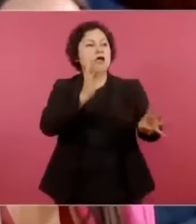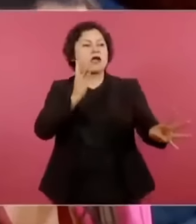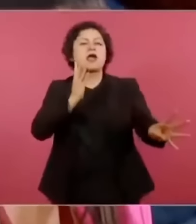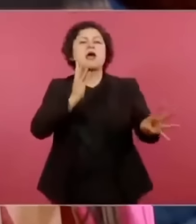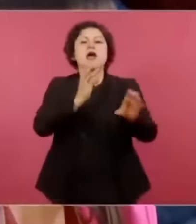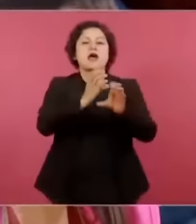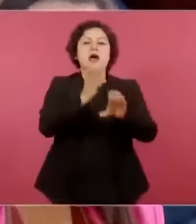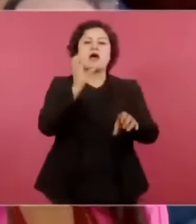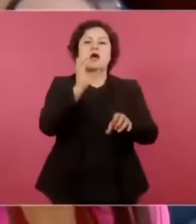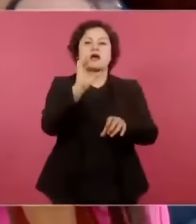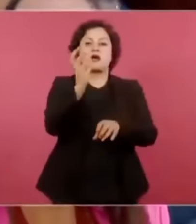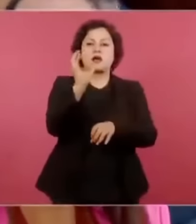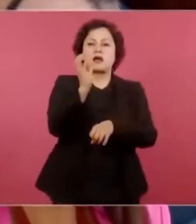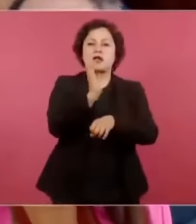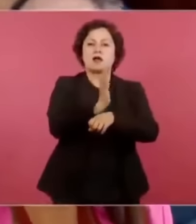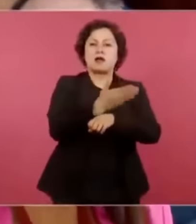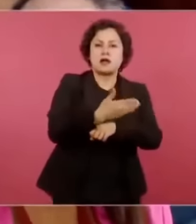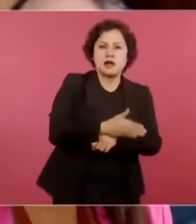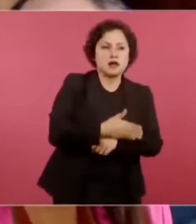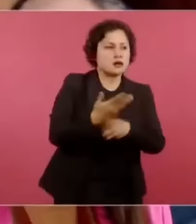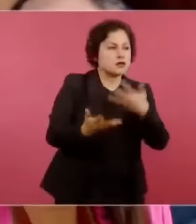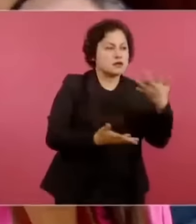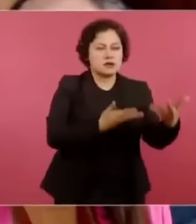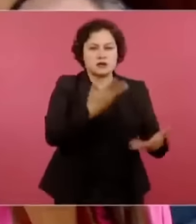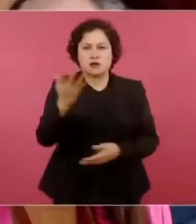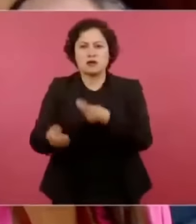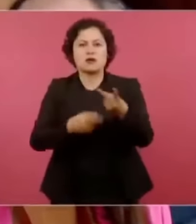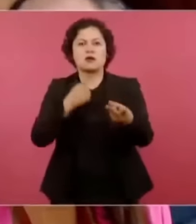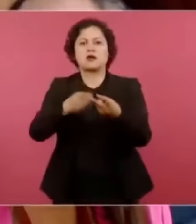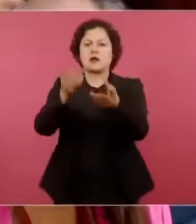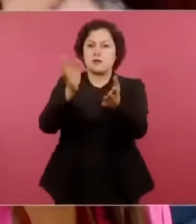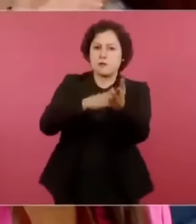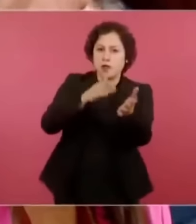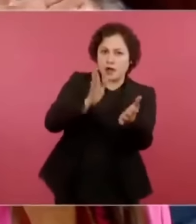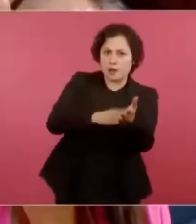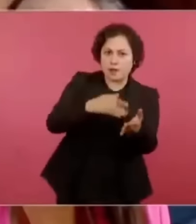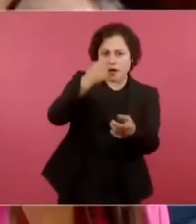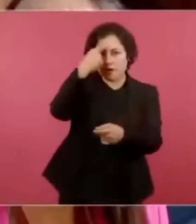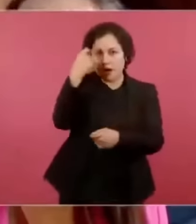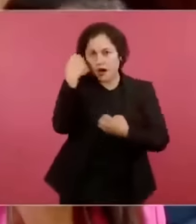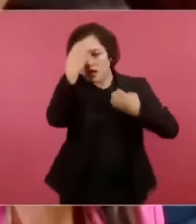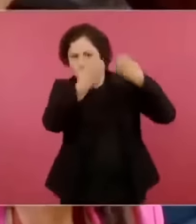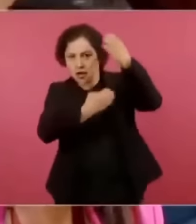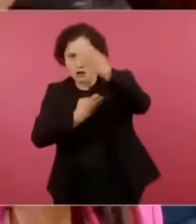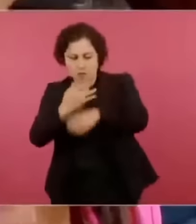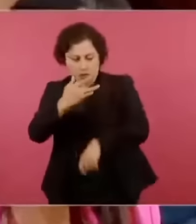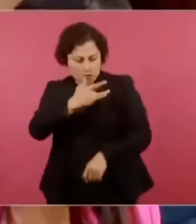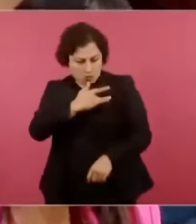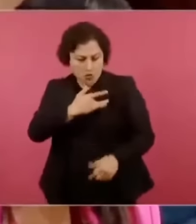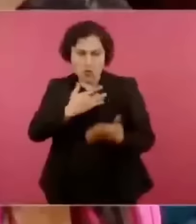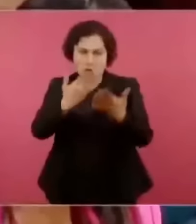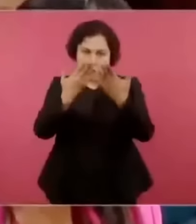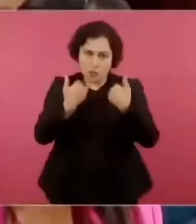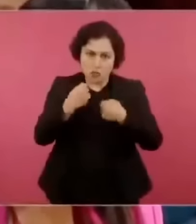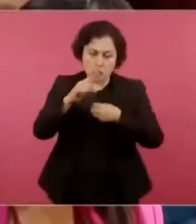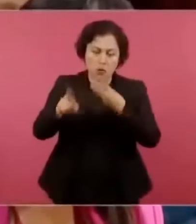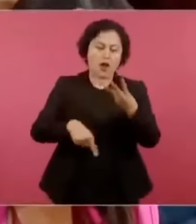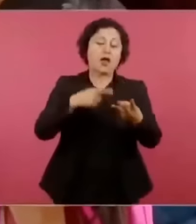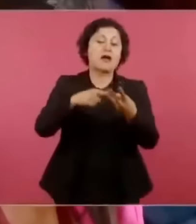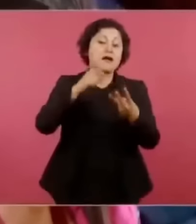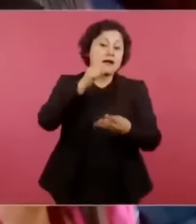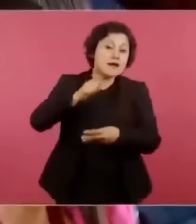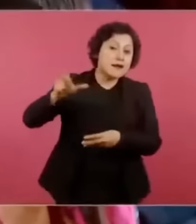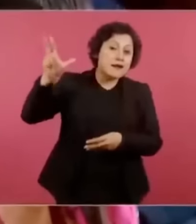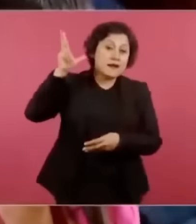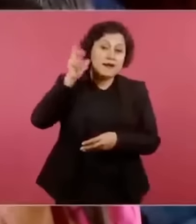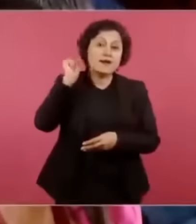atenderlos. Antier no había papel para hacerles los electrocardiogramas. Y hace dos días no había equipo de curación para